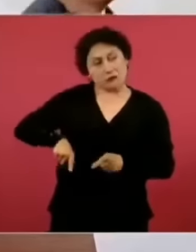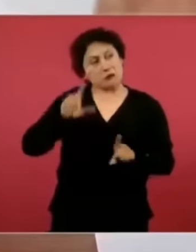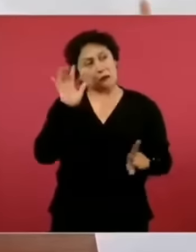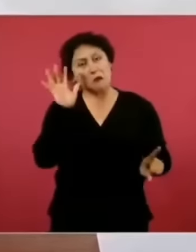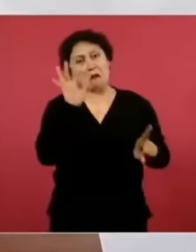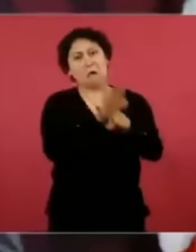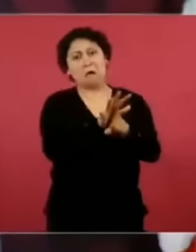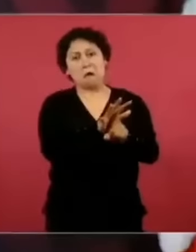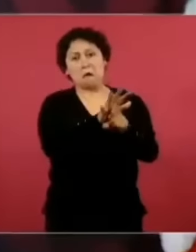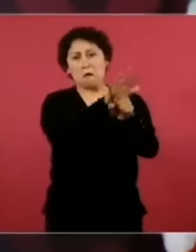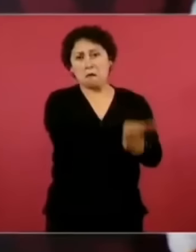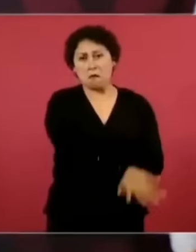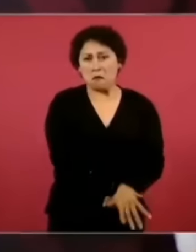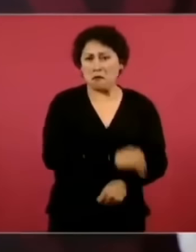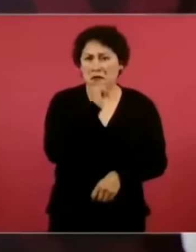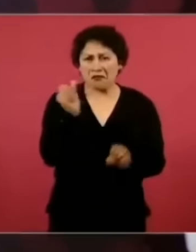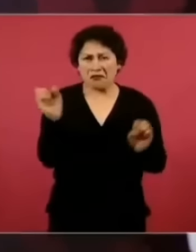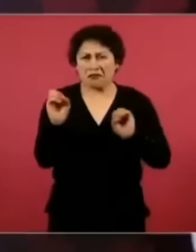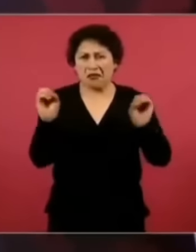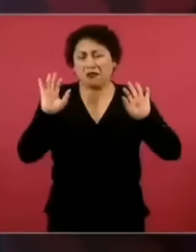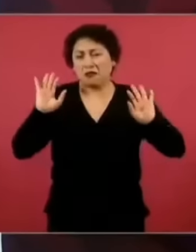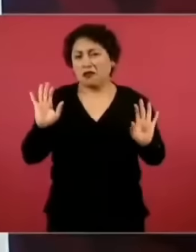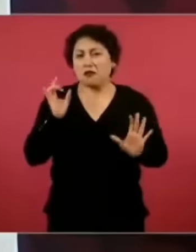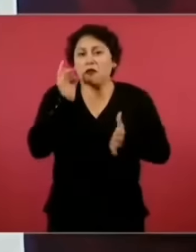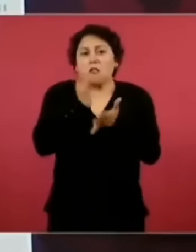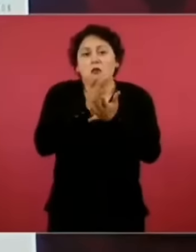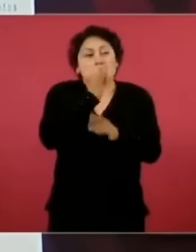deben, pónganse al corriente.